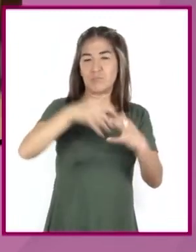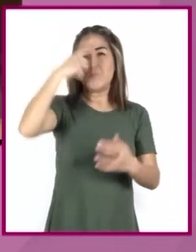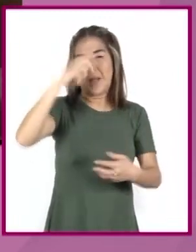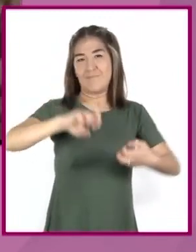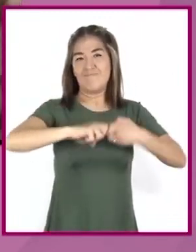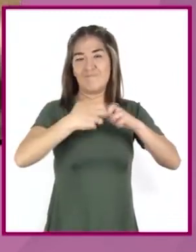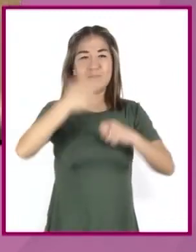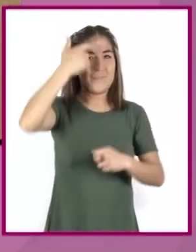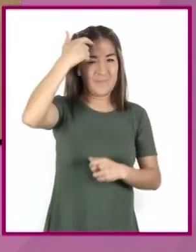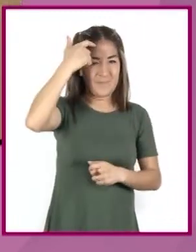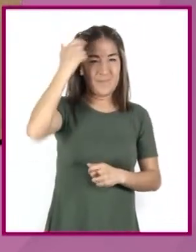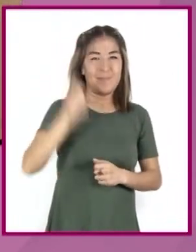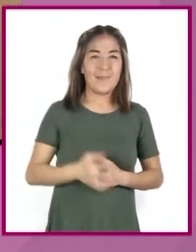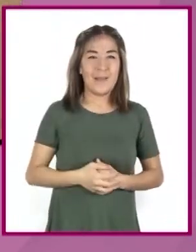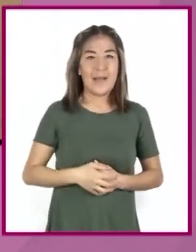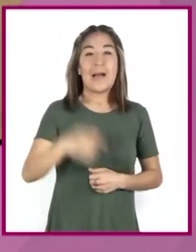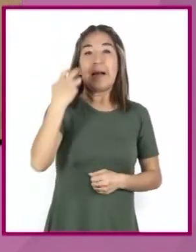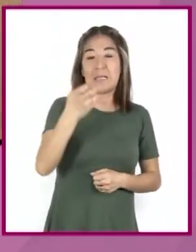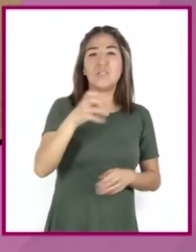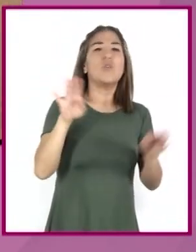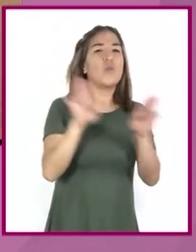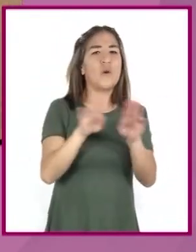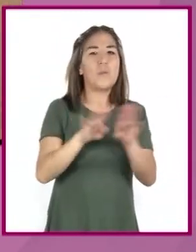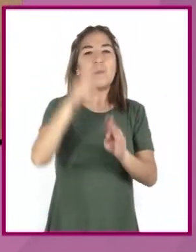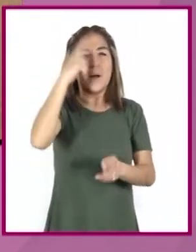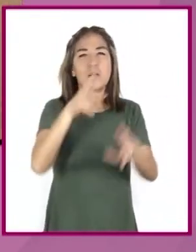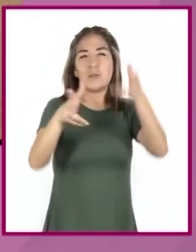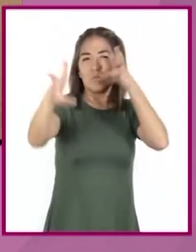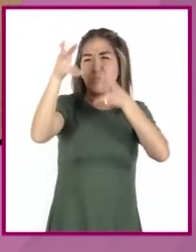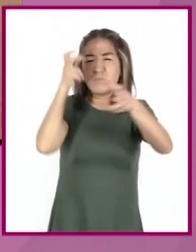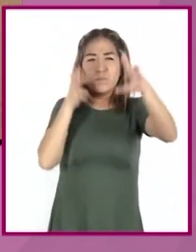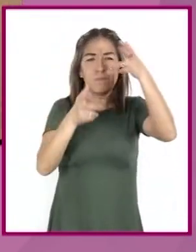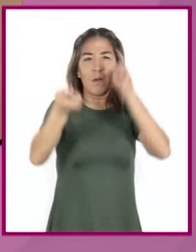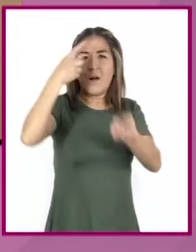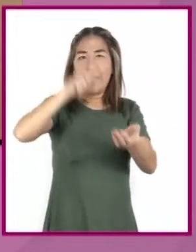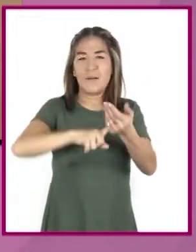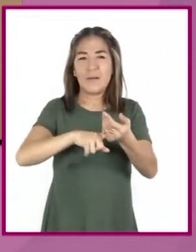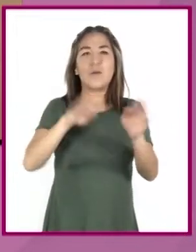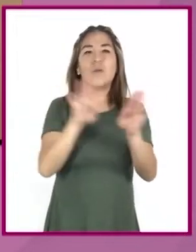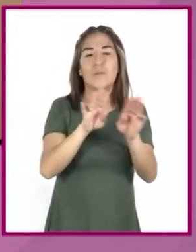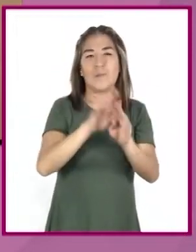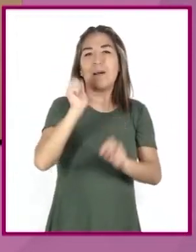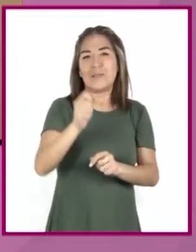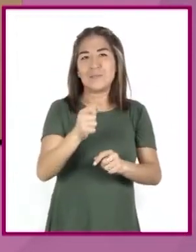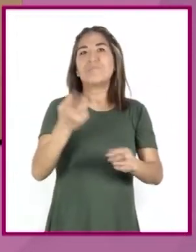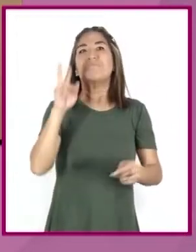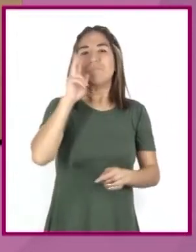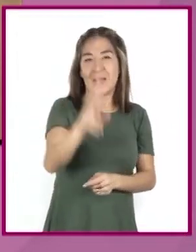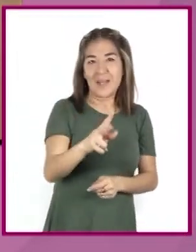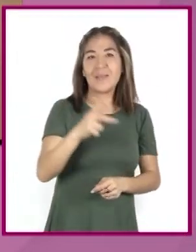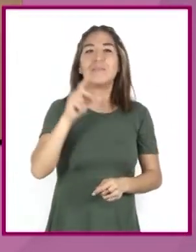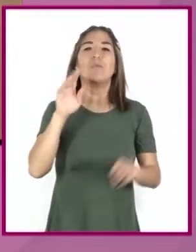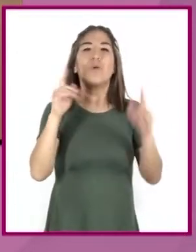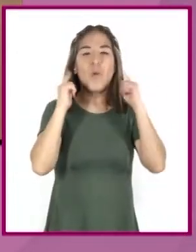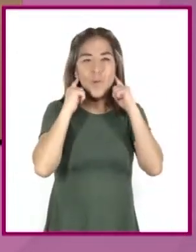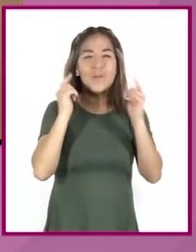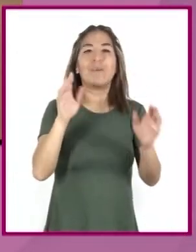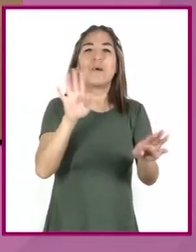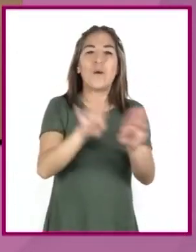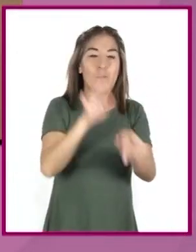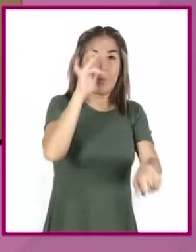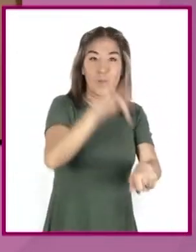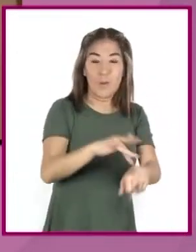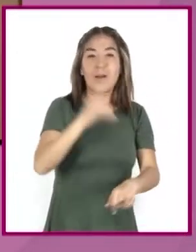nervioso. Y ellas hacen que percibamos todo a través de nuestros cinco sentidos. Todo lo que está a nuestro